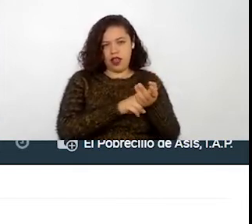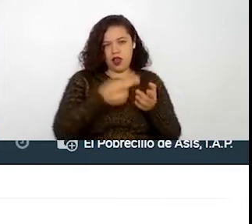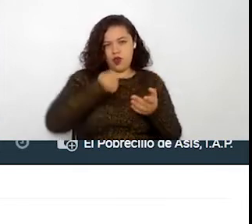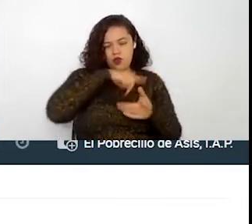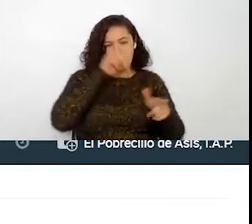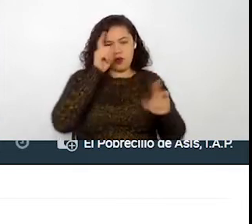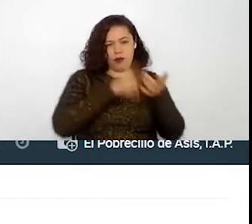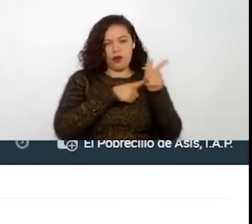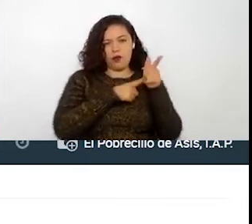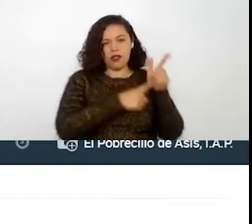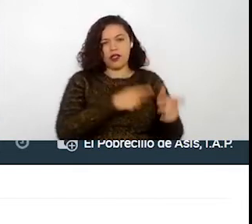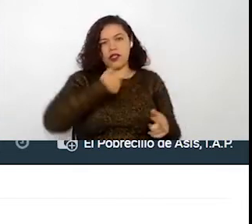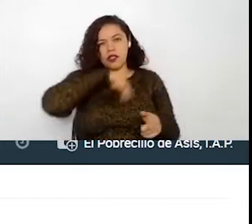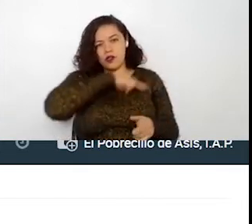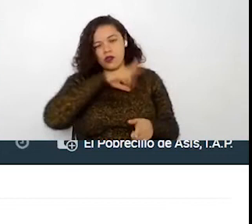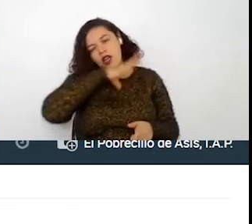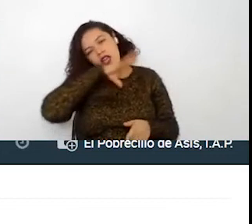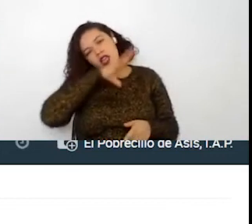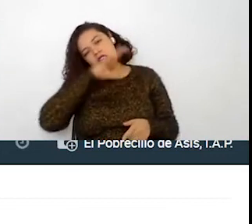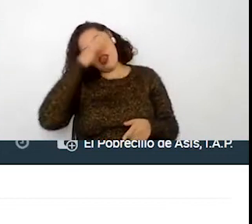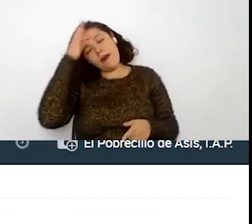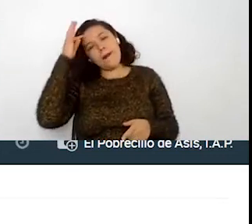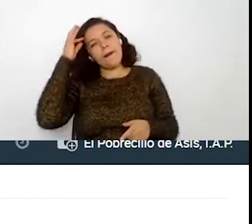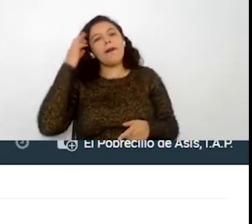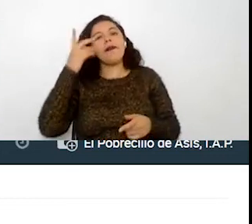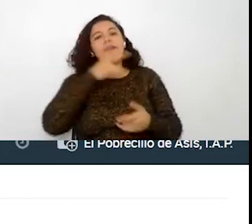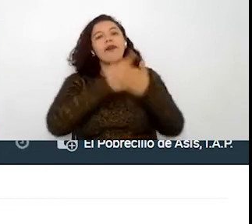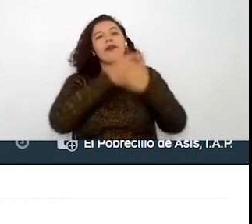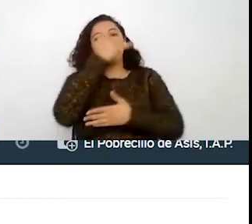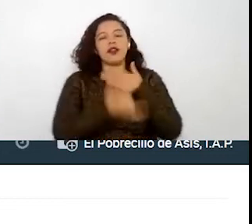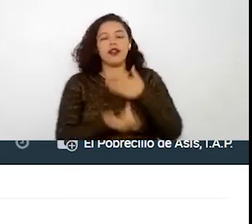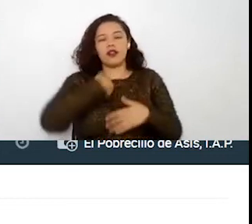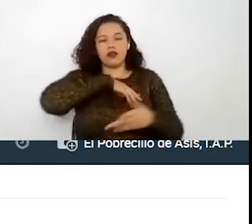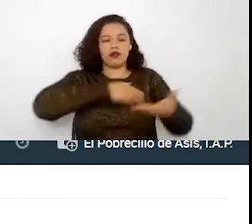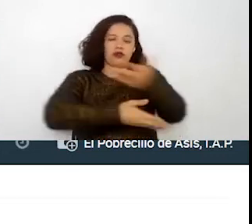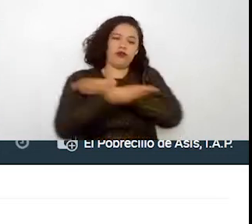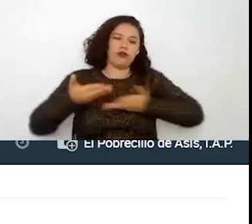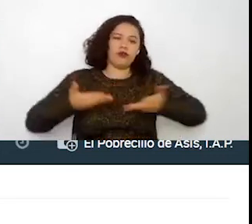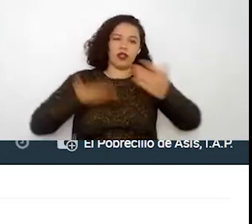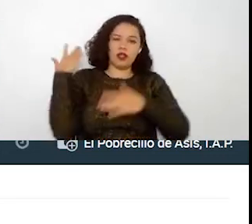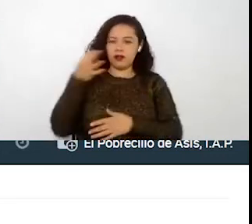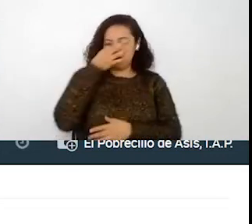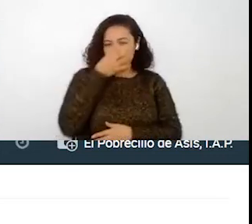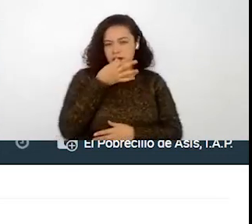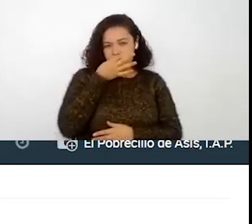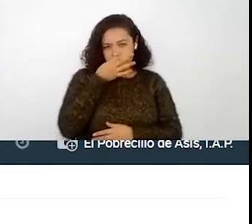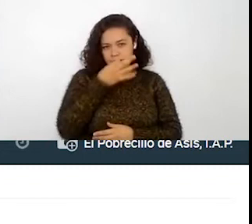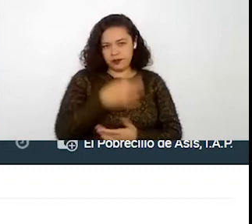y lo que vamos a tener es el proyecto que ella nos nos compartía hace un momento